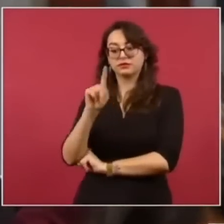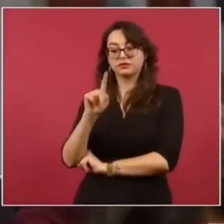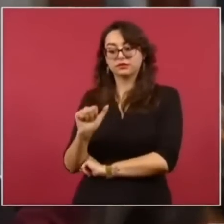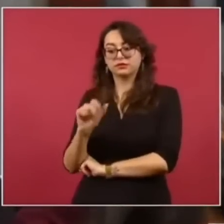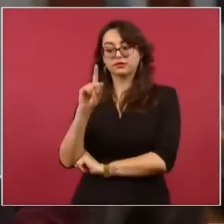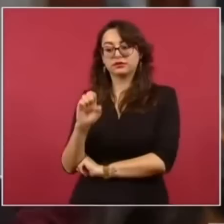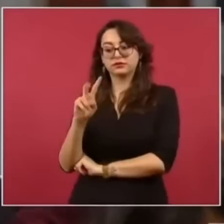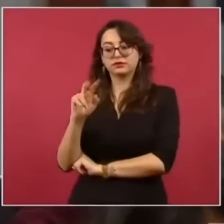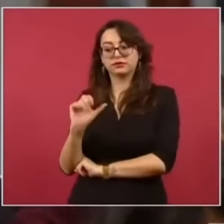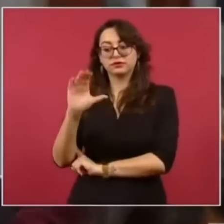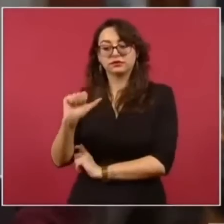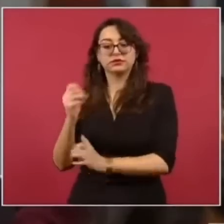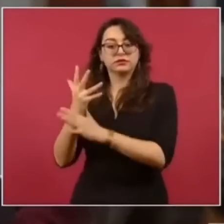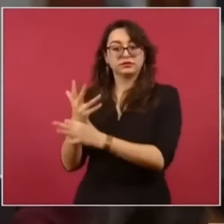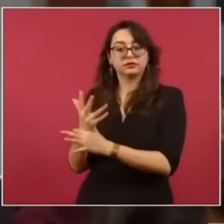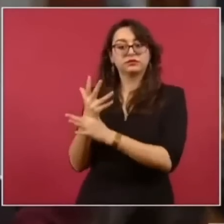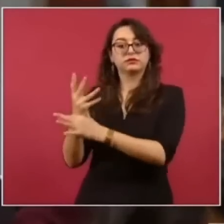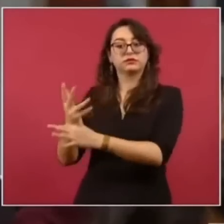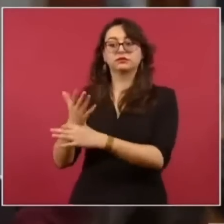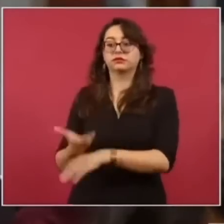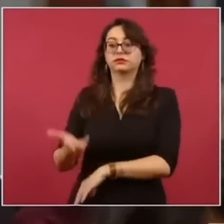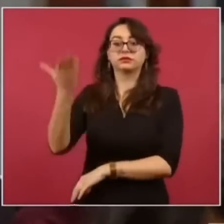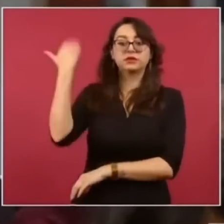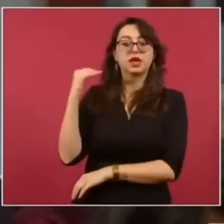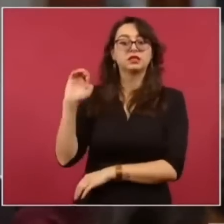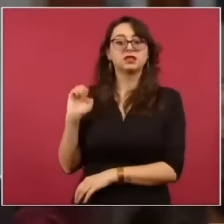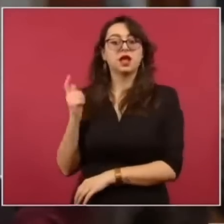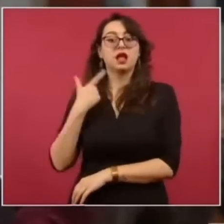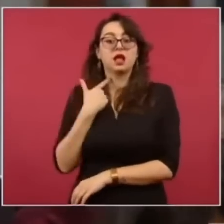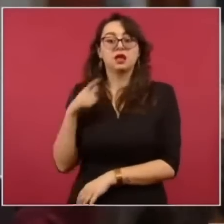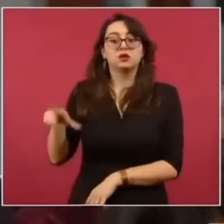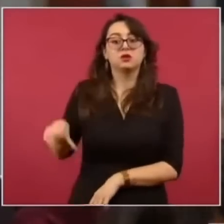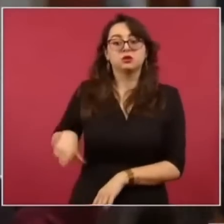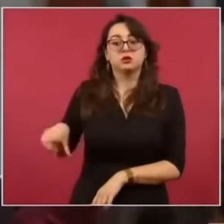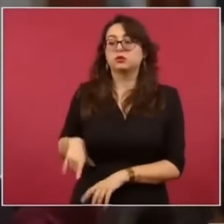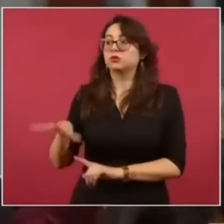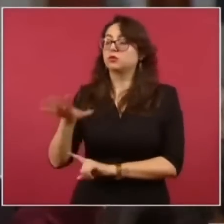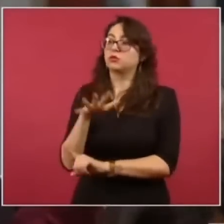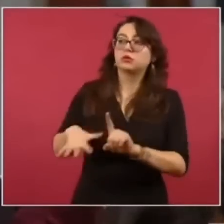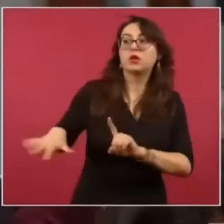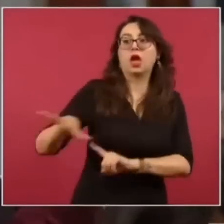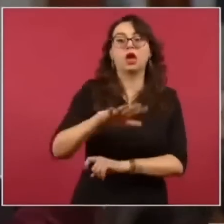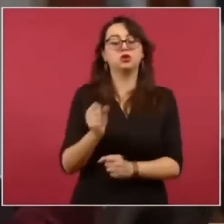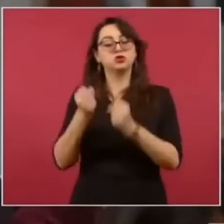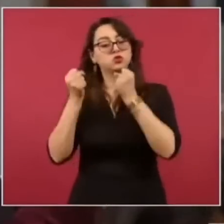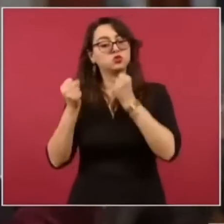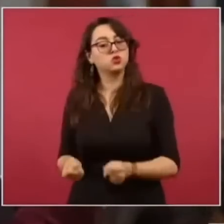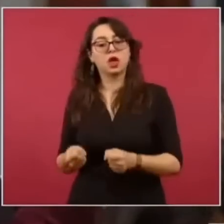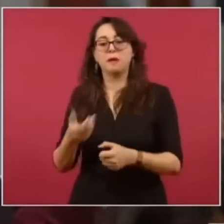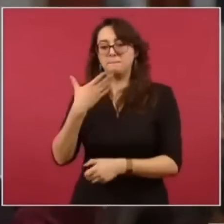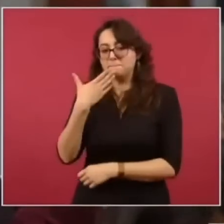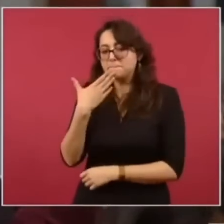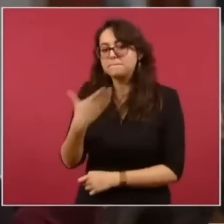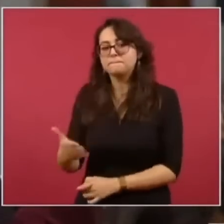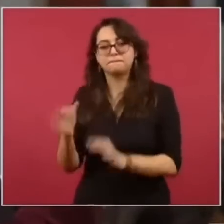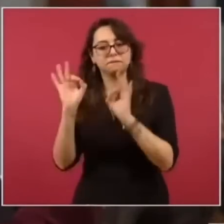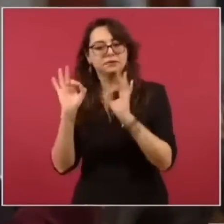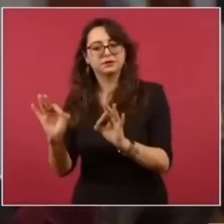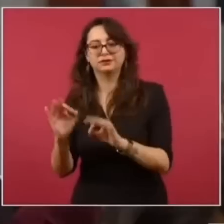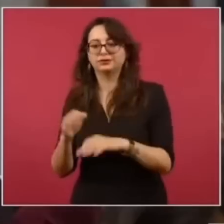durante el gobierno pasado la seguridad era su principal preocupación, pero los datos dicen otra cosa, pues de